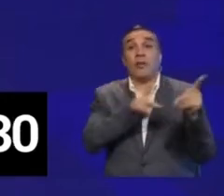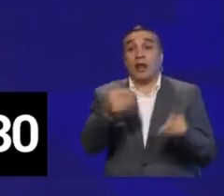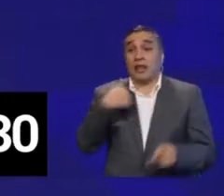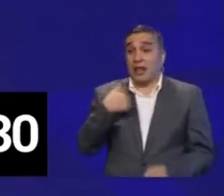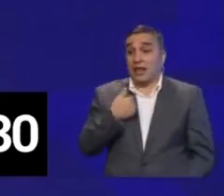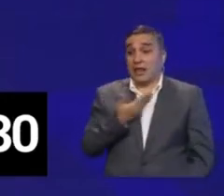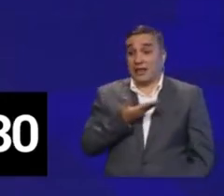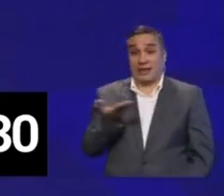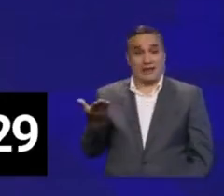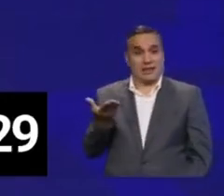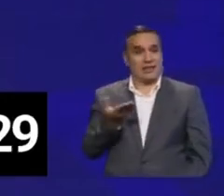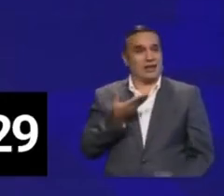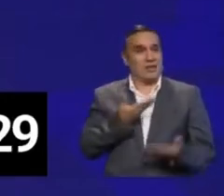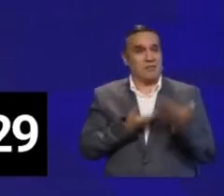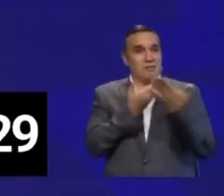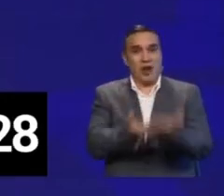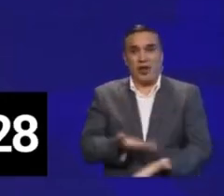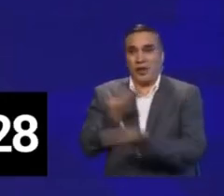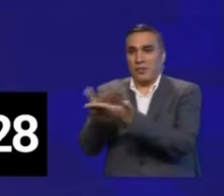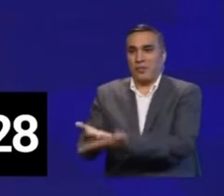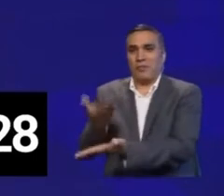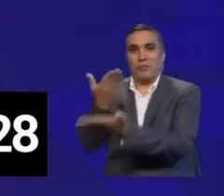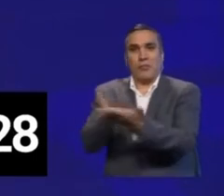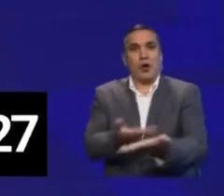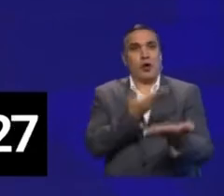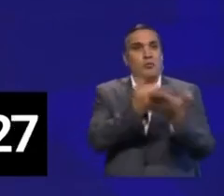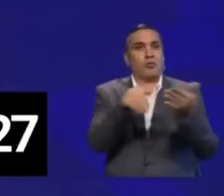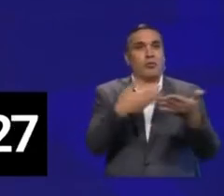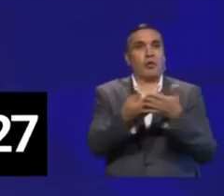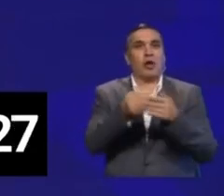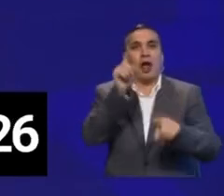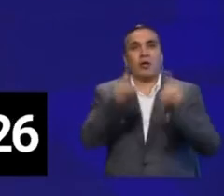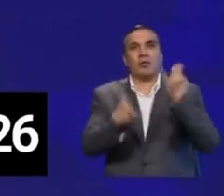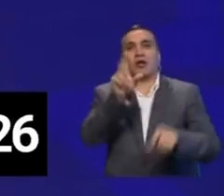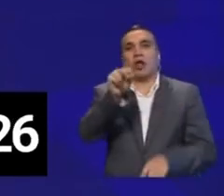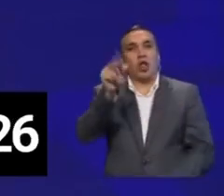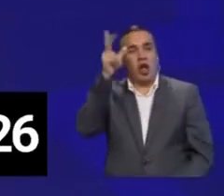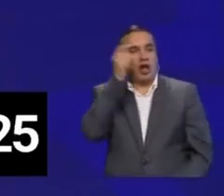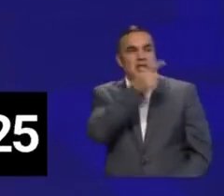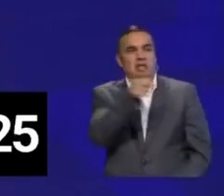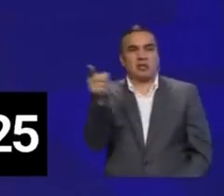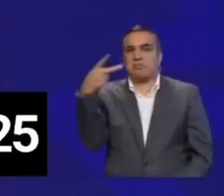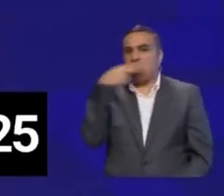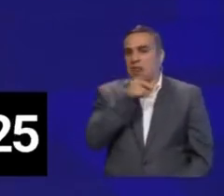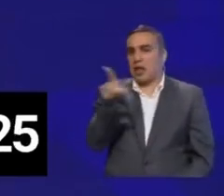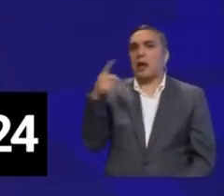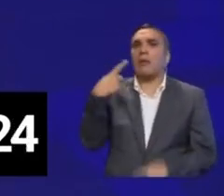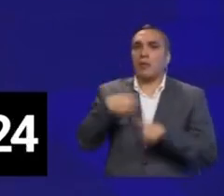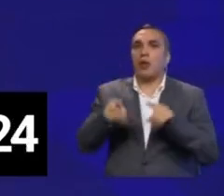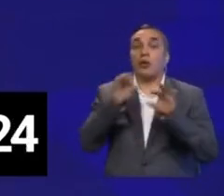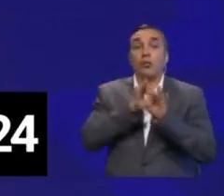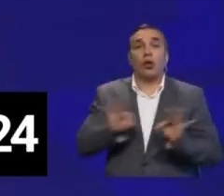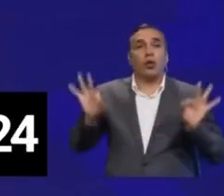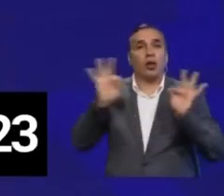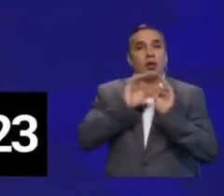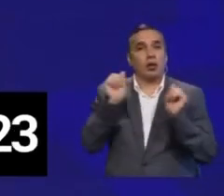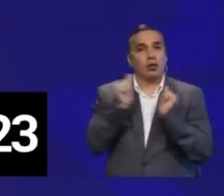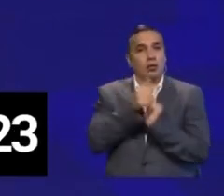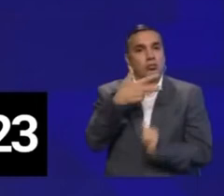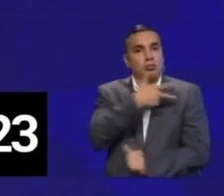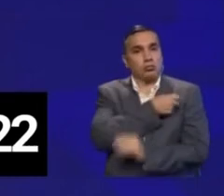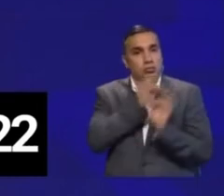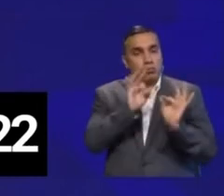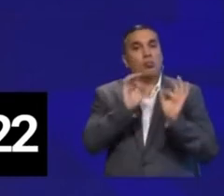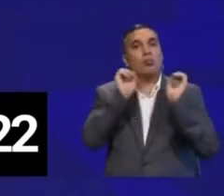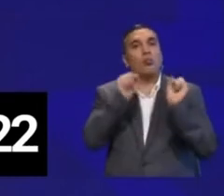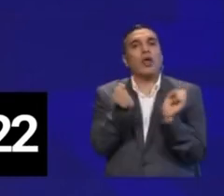estamos planteando aquí, que la ciudadanía estará escuchando incrédula seguramente, se puedan siquiera plasmar. Hay que